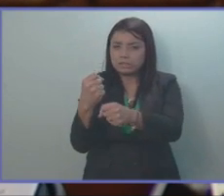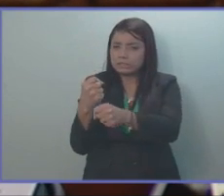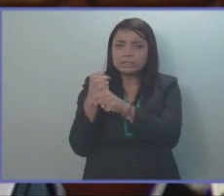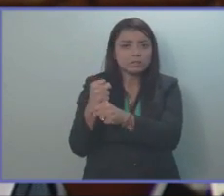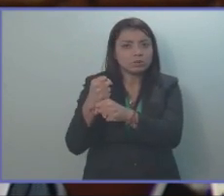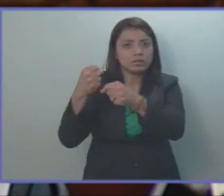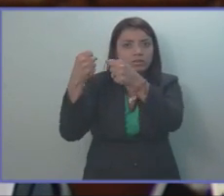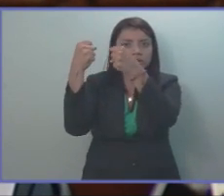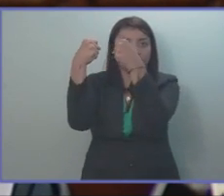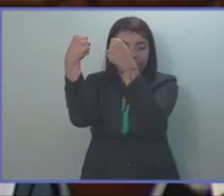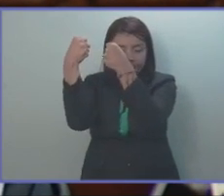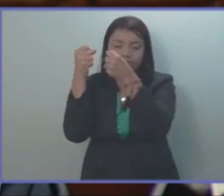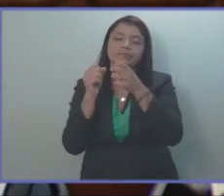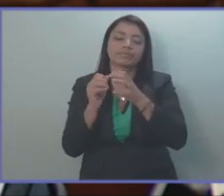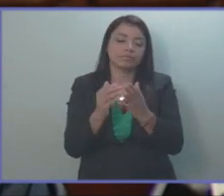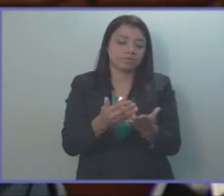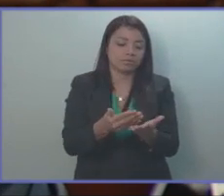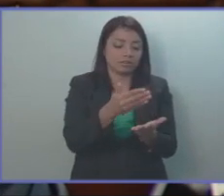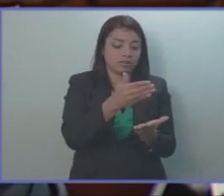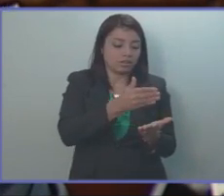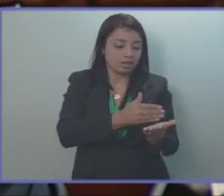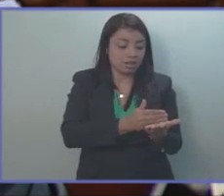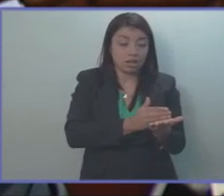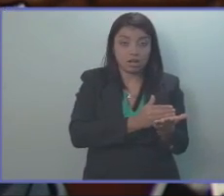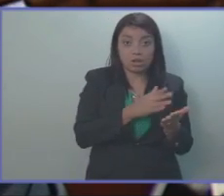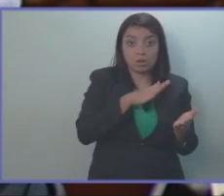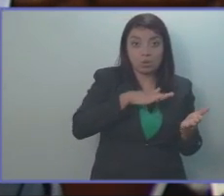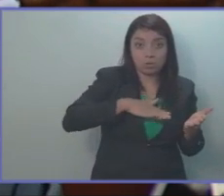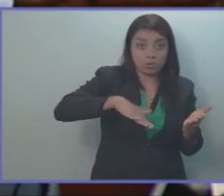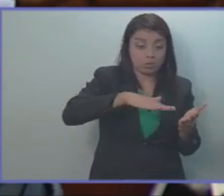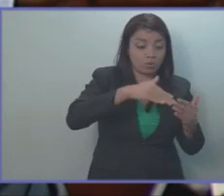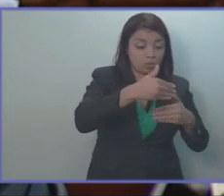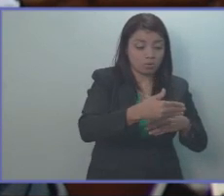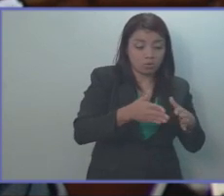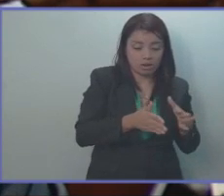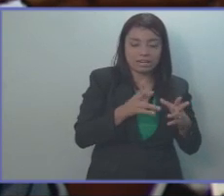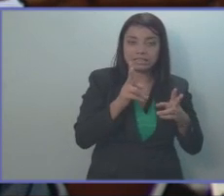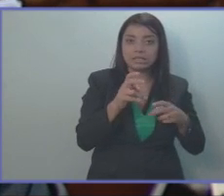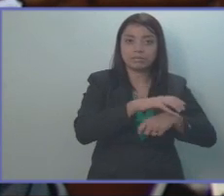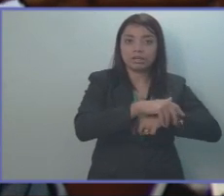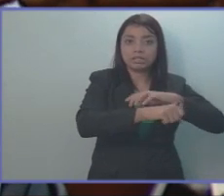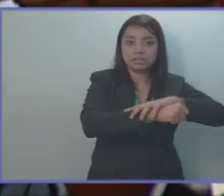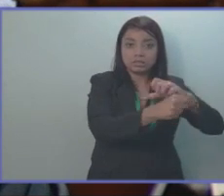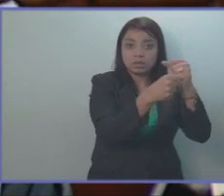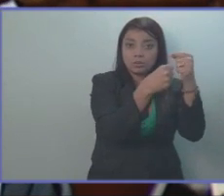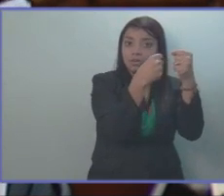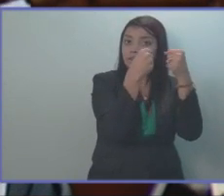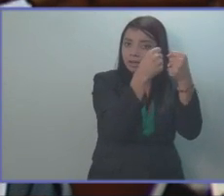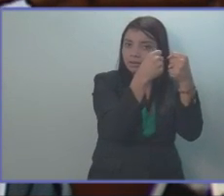el siguiente. Centros de seguridad. Artículo 79.